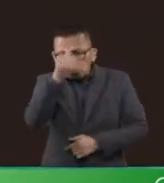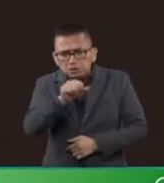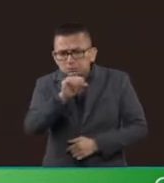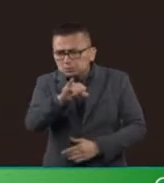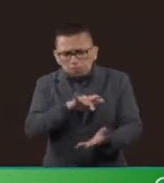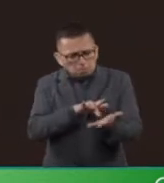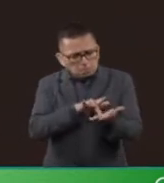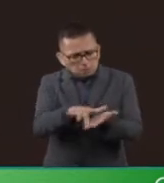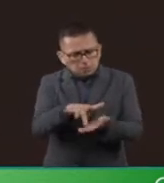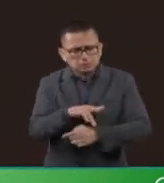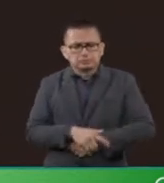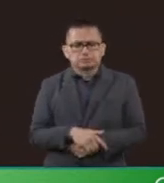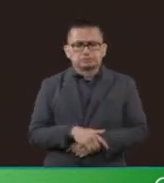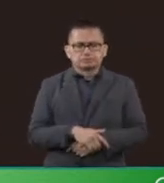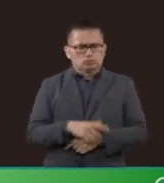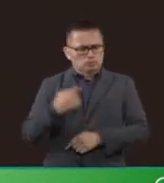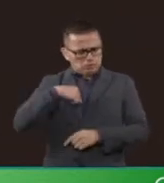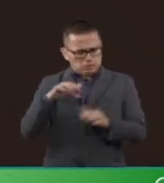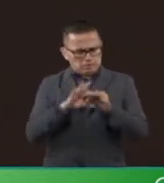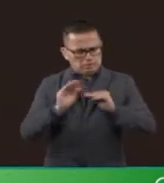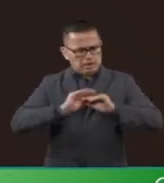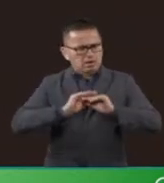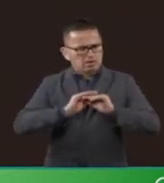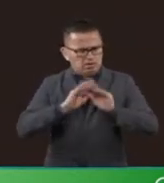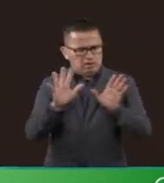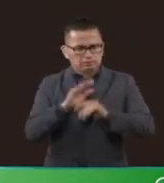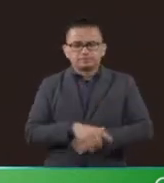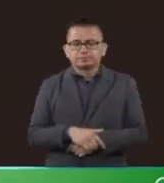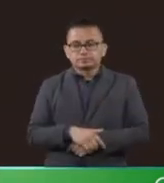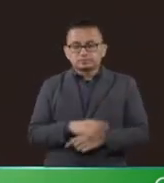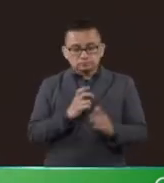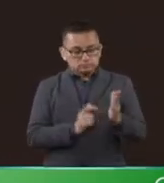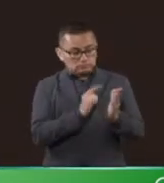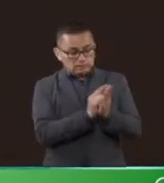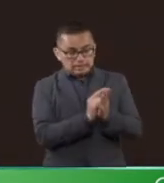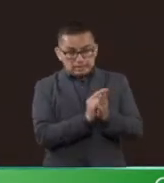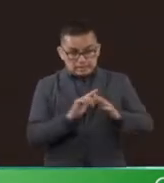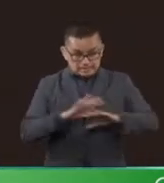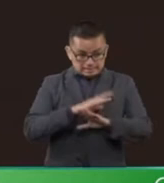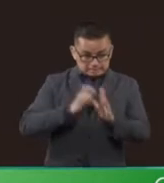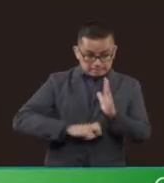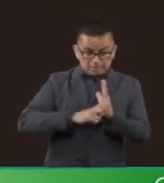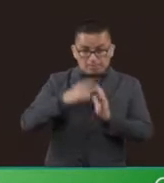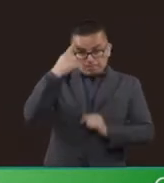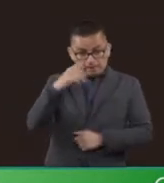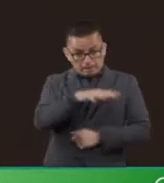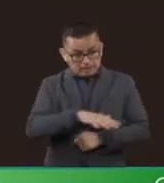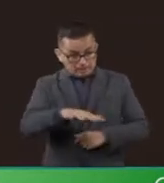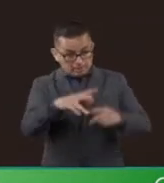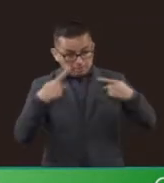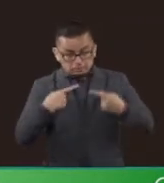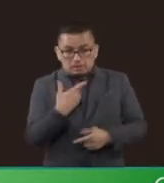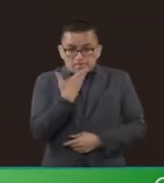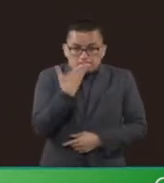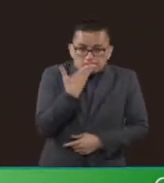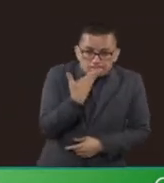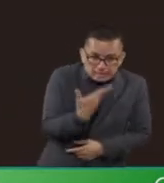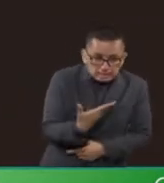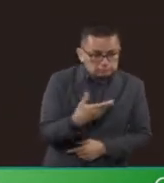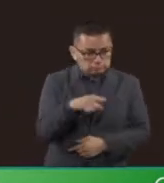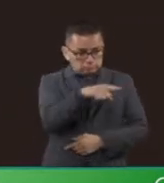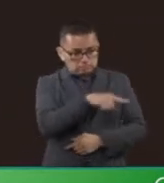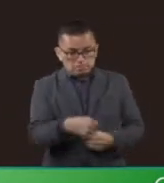regateos. Toda ley que contribuya al bienestar de nuestra gente y mejore su calidad de vida, su desarrollo económico,